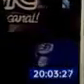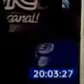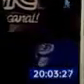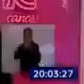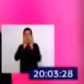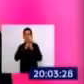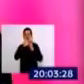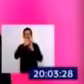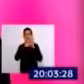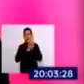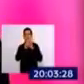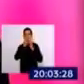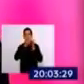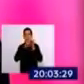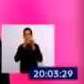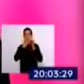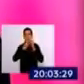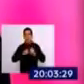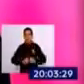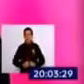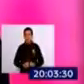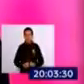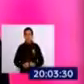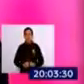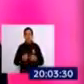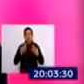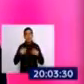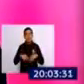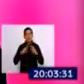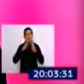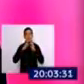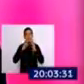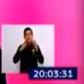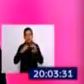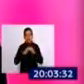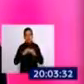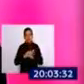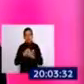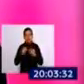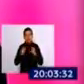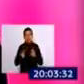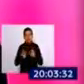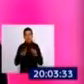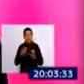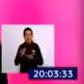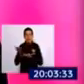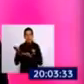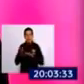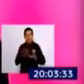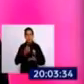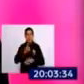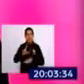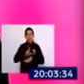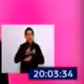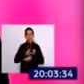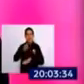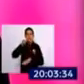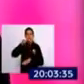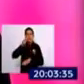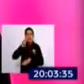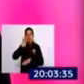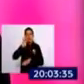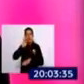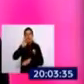del CNE. 2018. Para dar a conocer los resultados de conteo rápido, invitamos a la licenciada Nubia